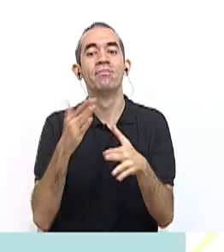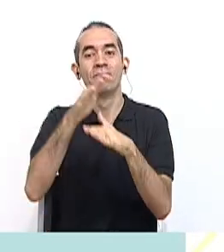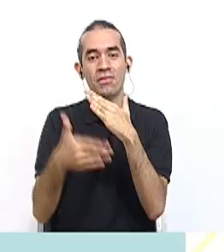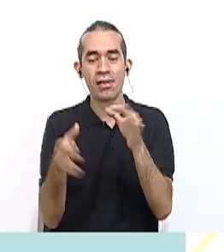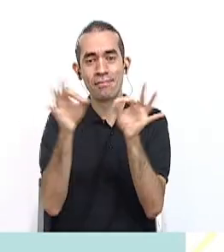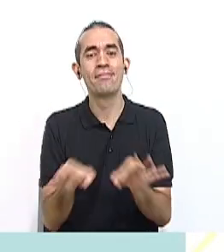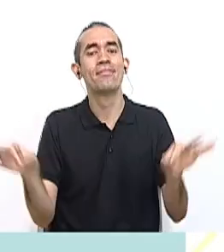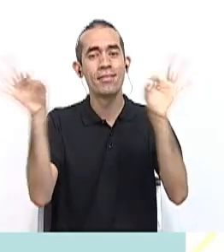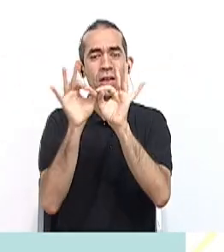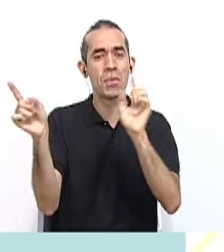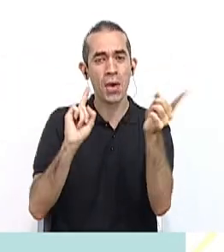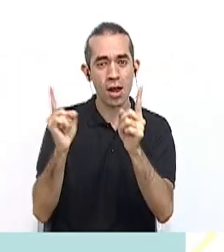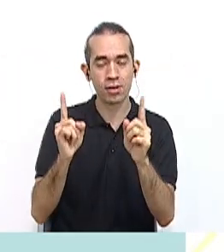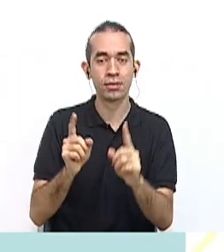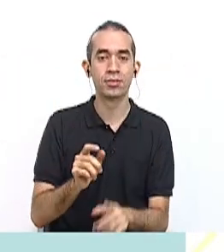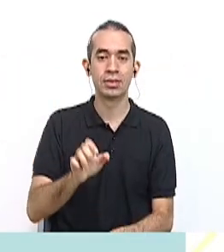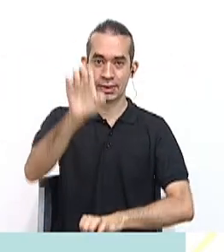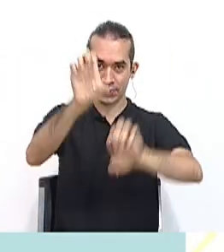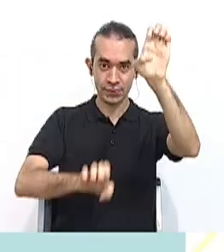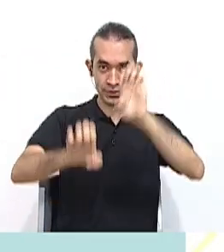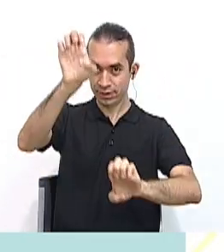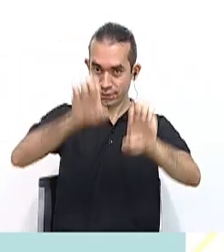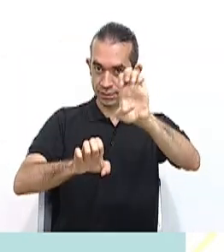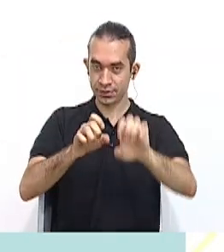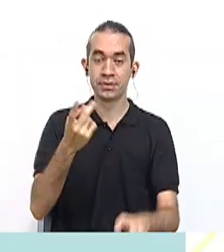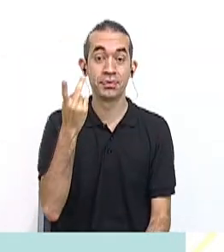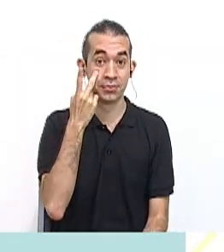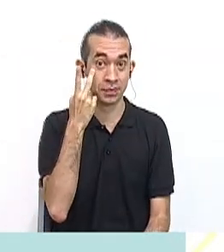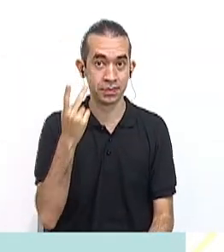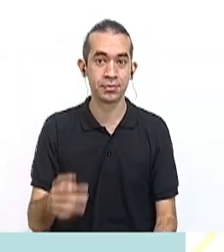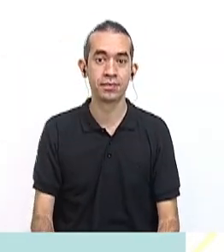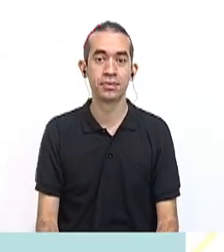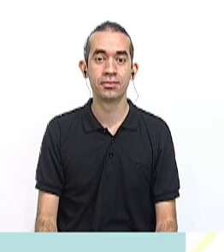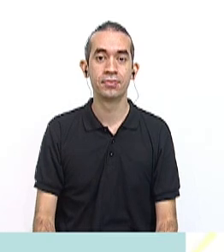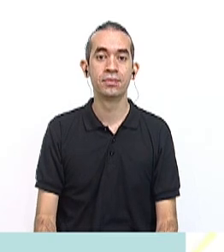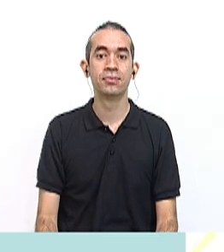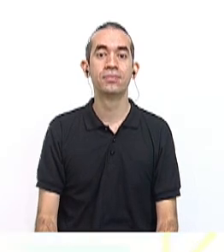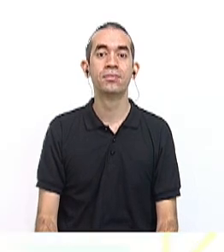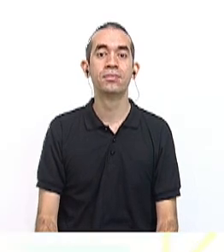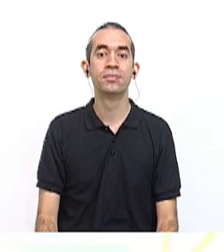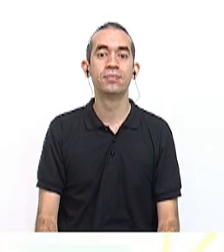tan importante, la evaluación. Veamos.